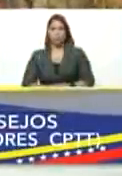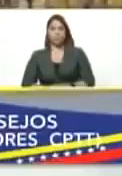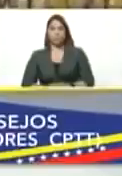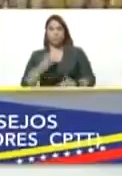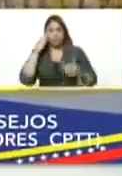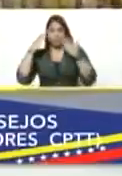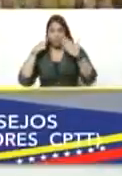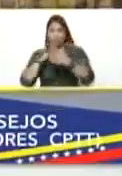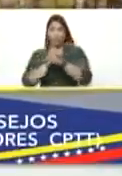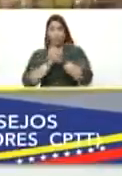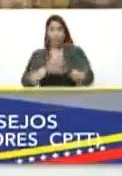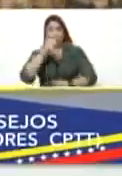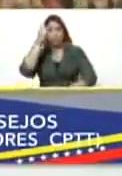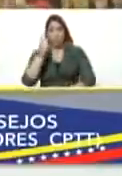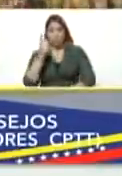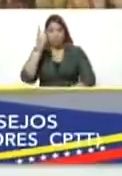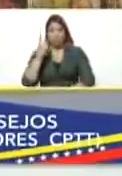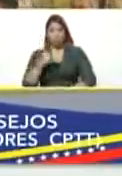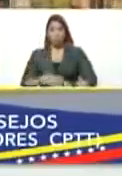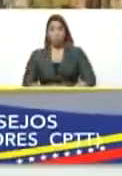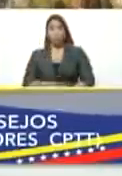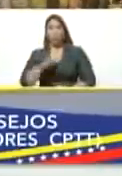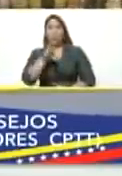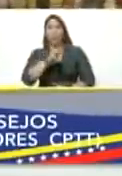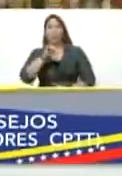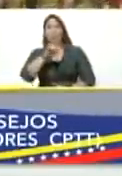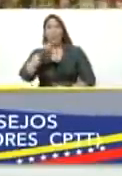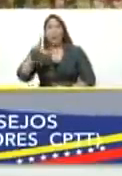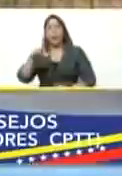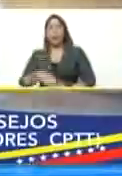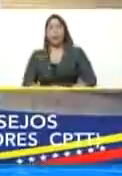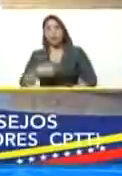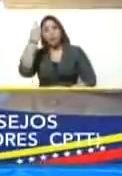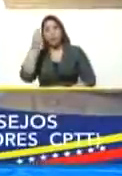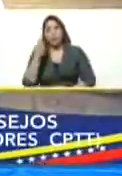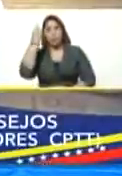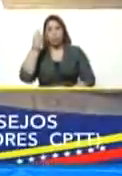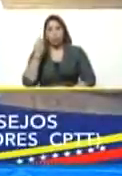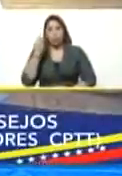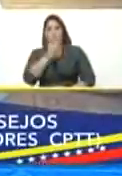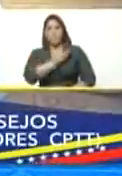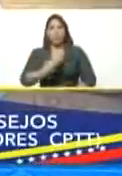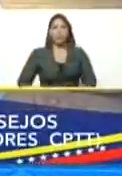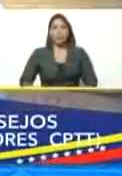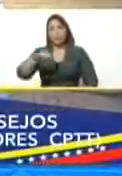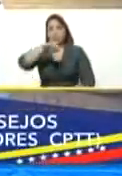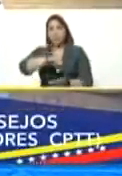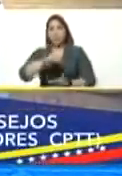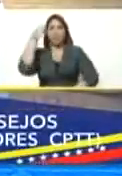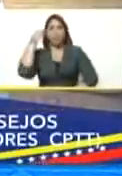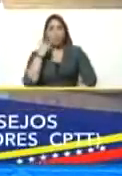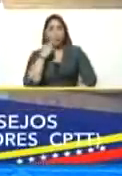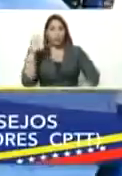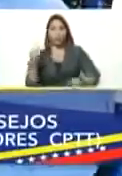a los compañeros diputados. Will Rangel, diputado y presidente de la Central Bolivariana.